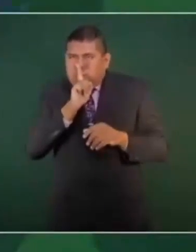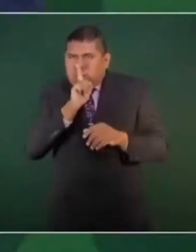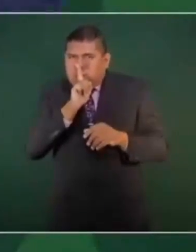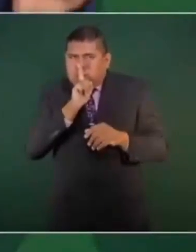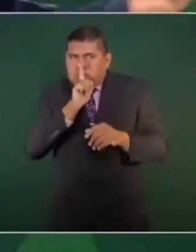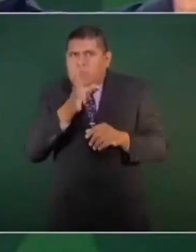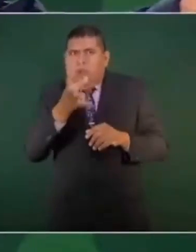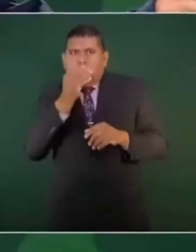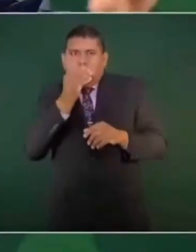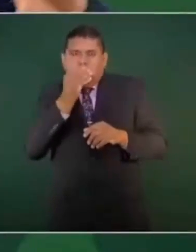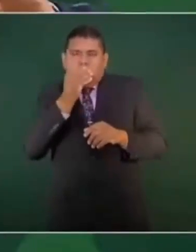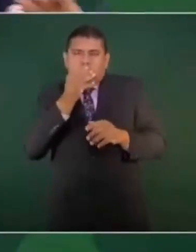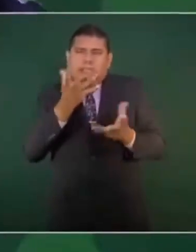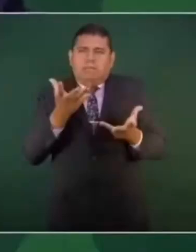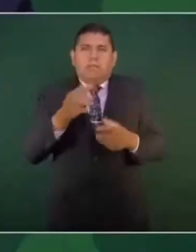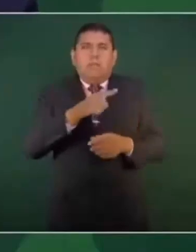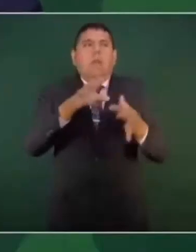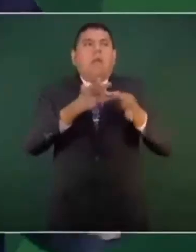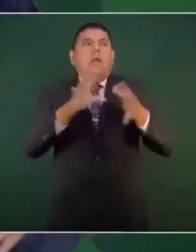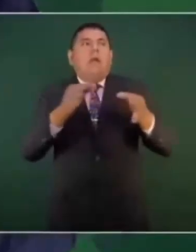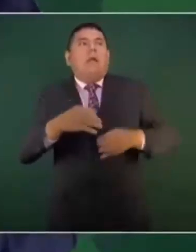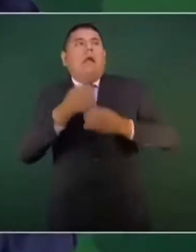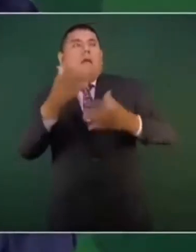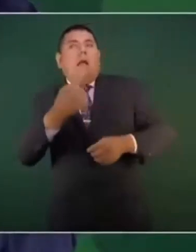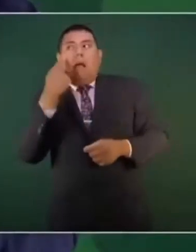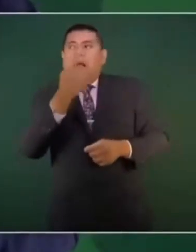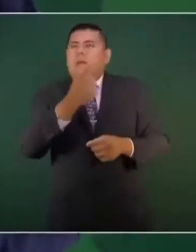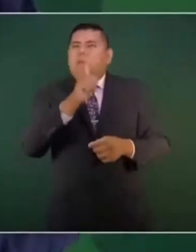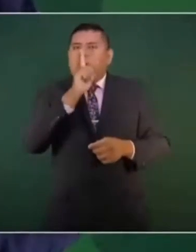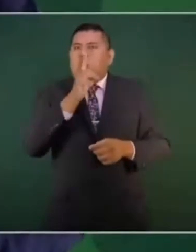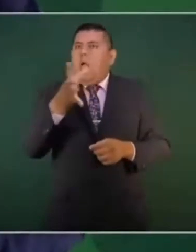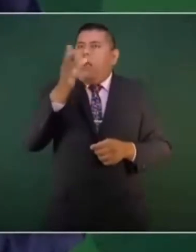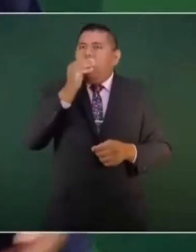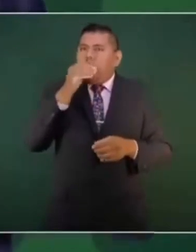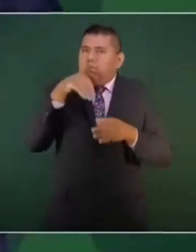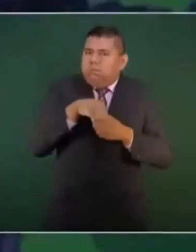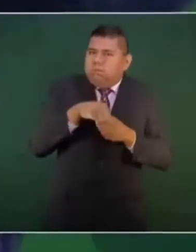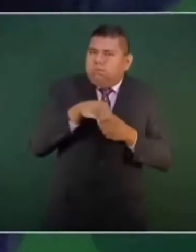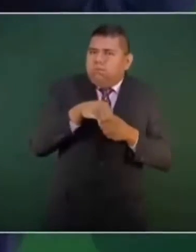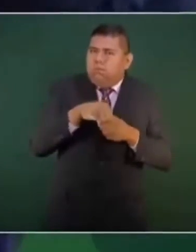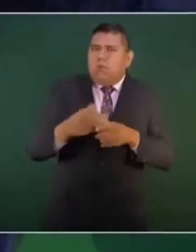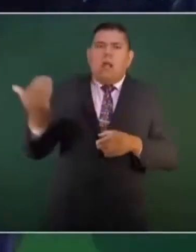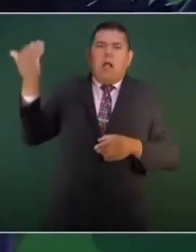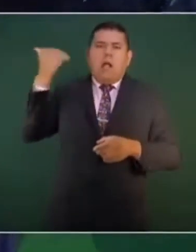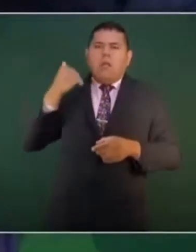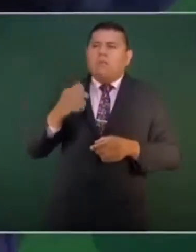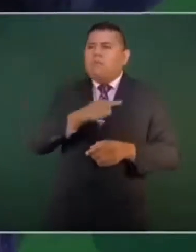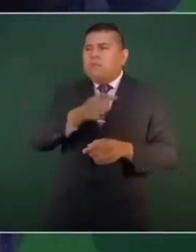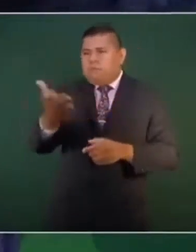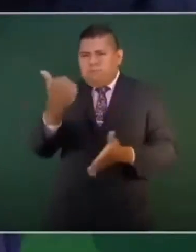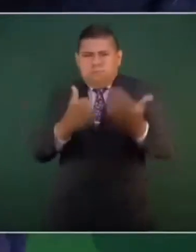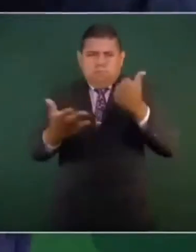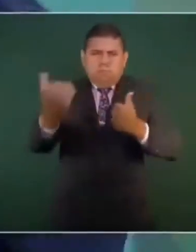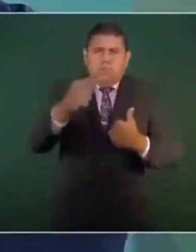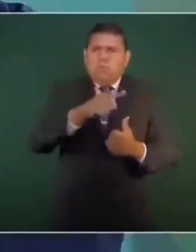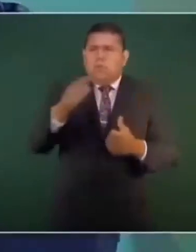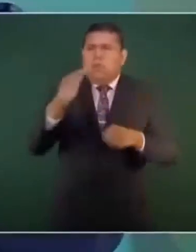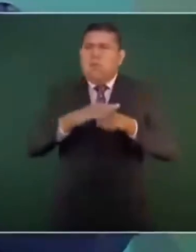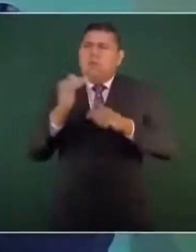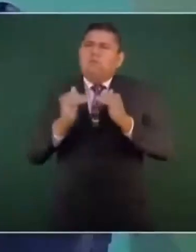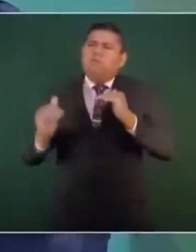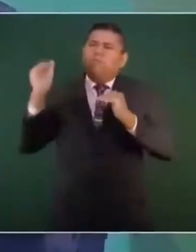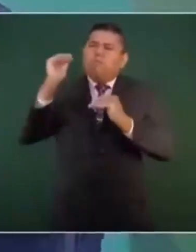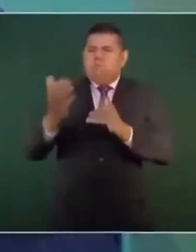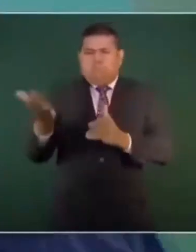No decían nada. En una ocasión los reunieron a los más famosos de